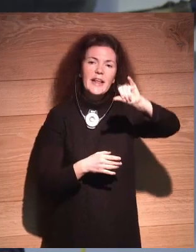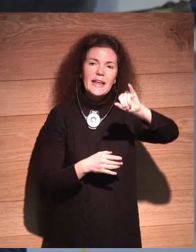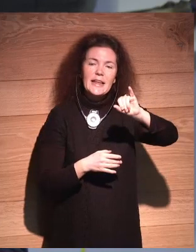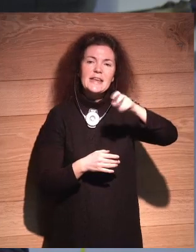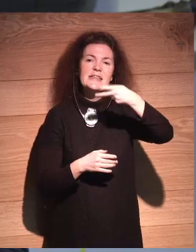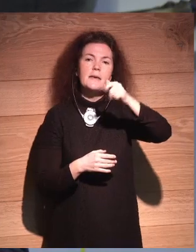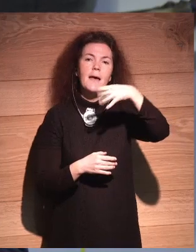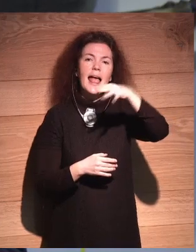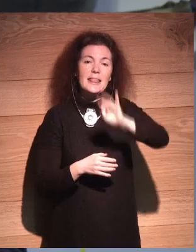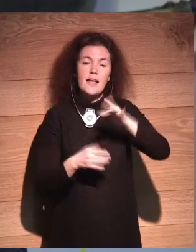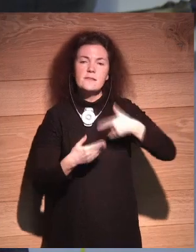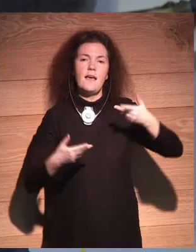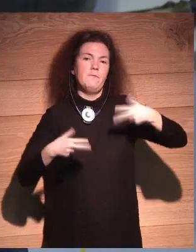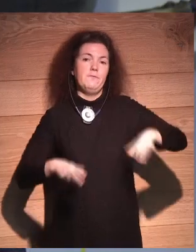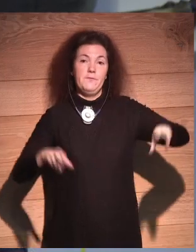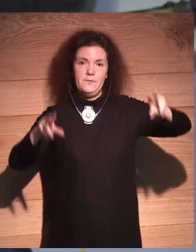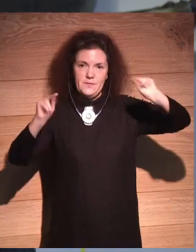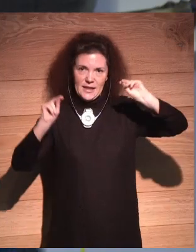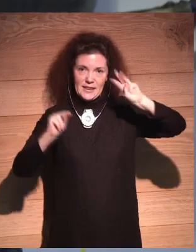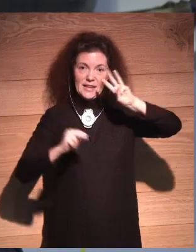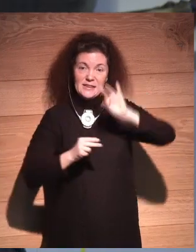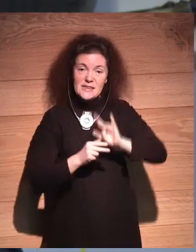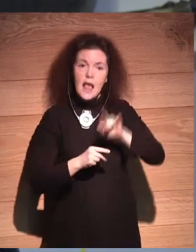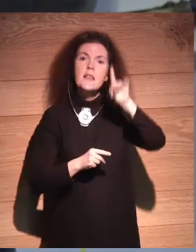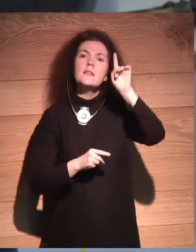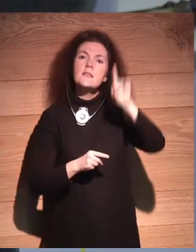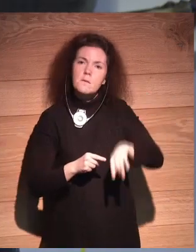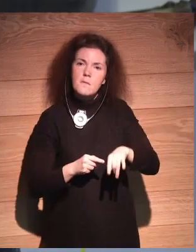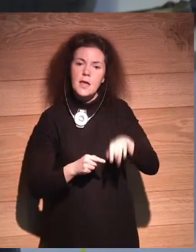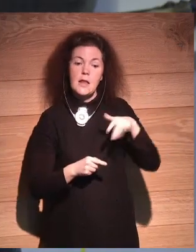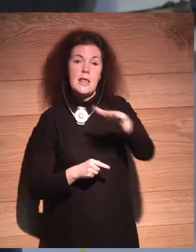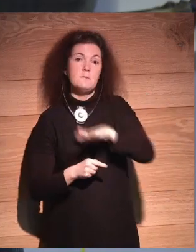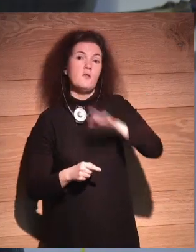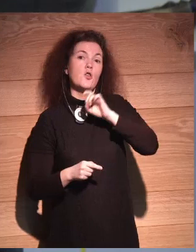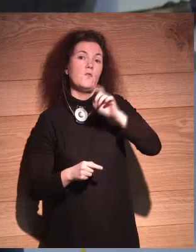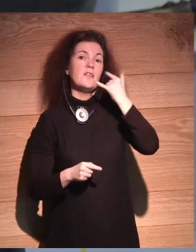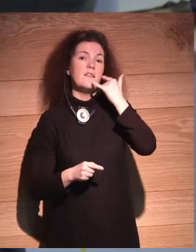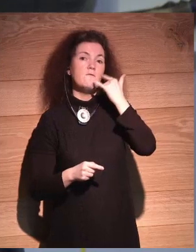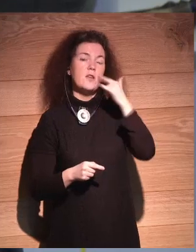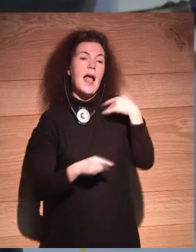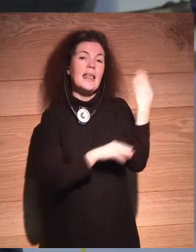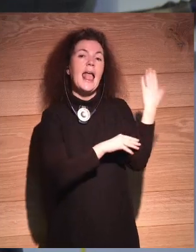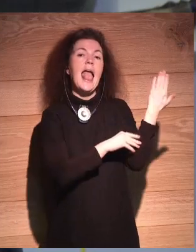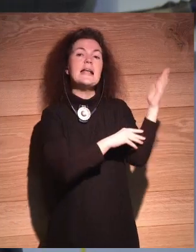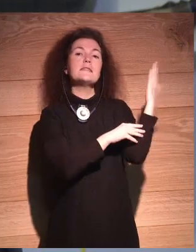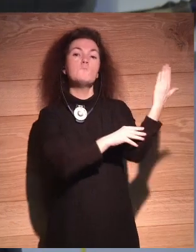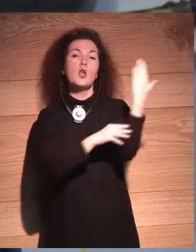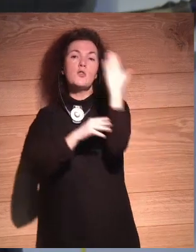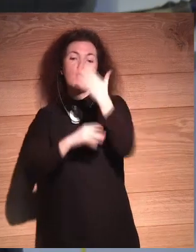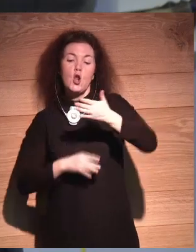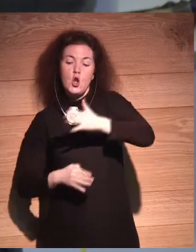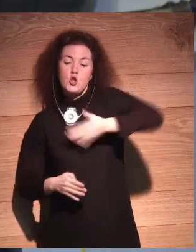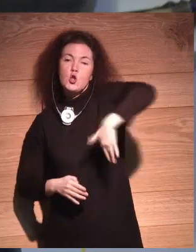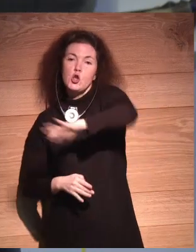Takanori Shibata, que además también está presente últimamente en nuestro espacio, porque tenemos la exposición Nosotros Robots